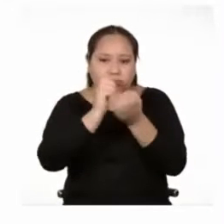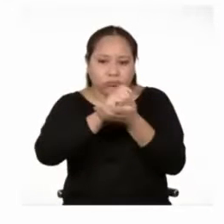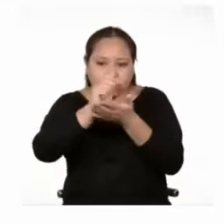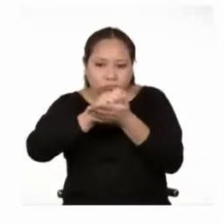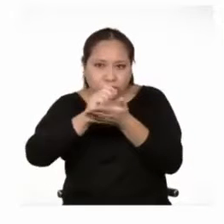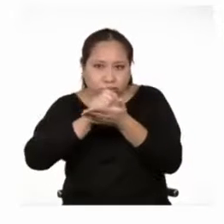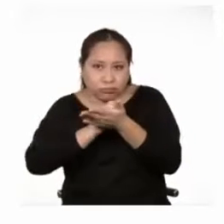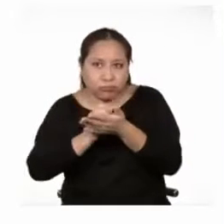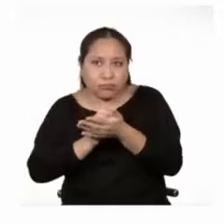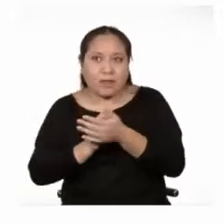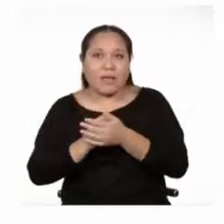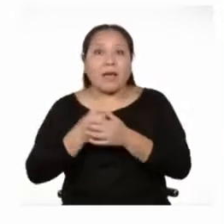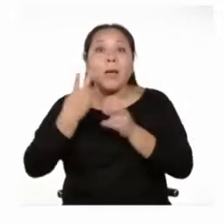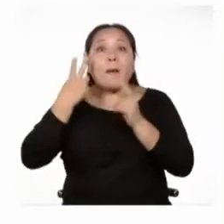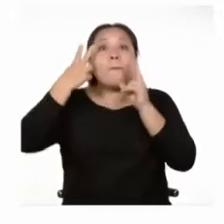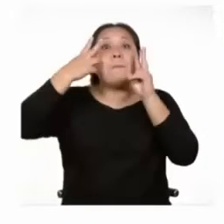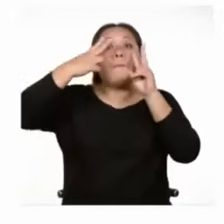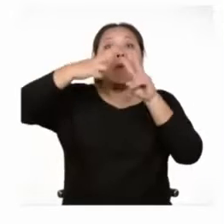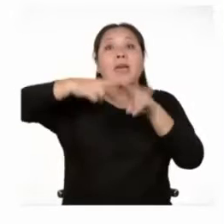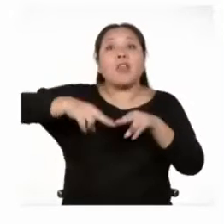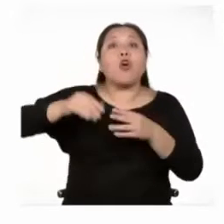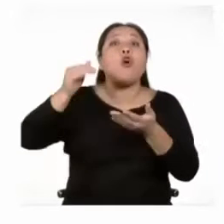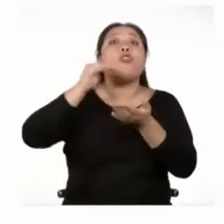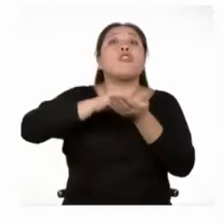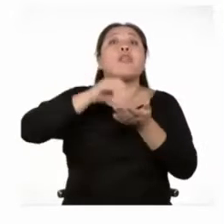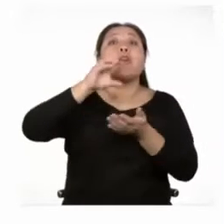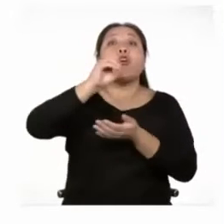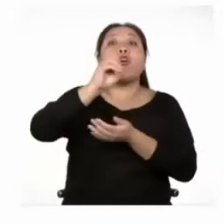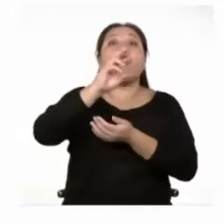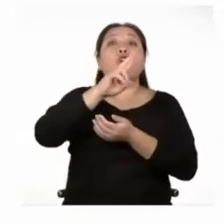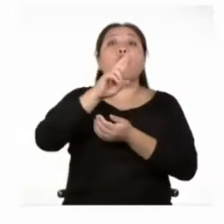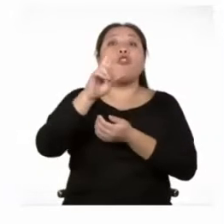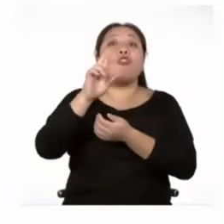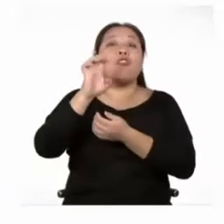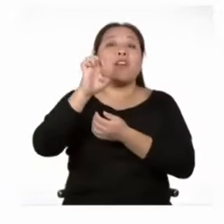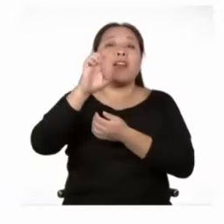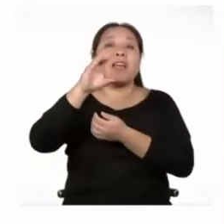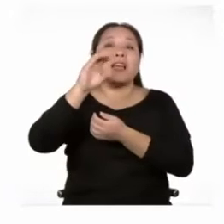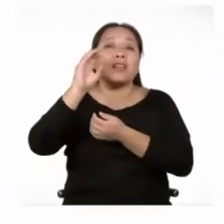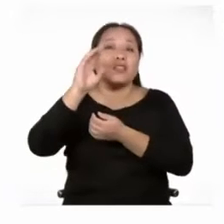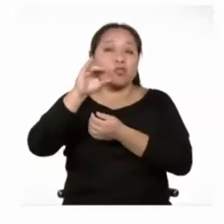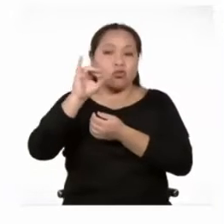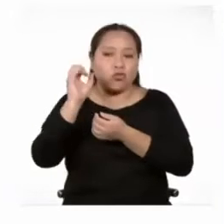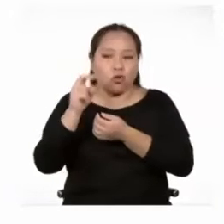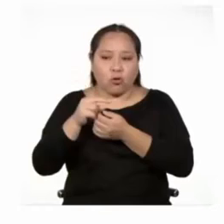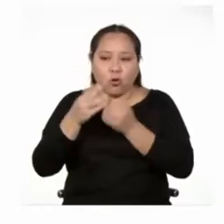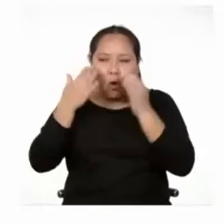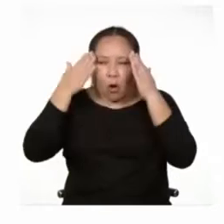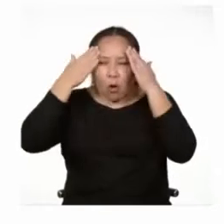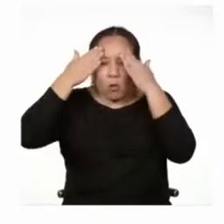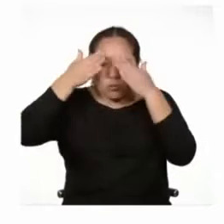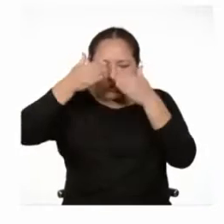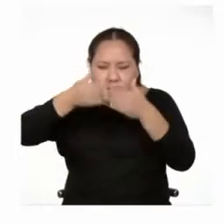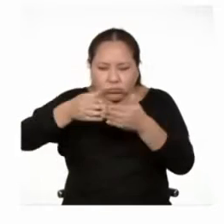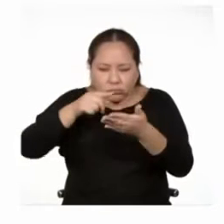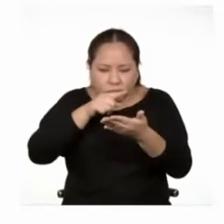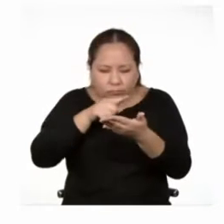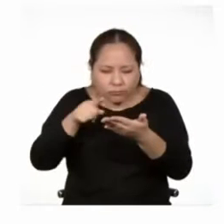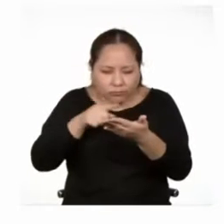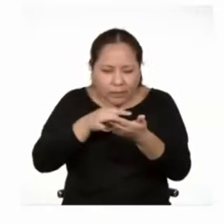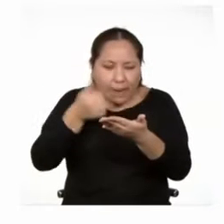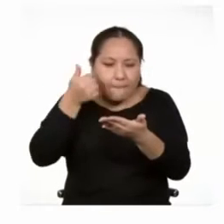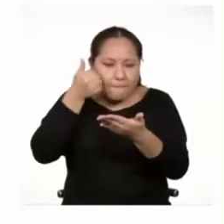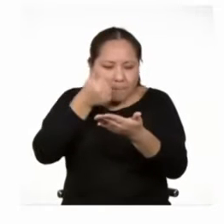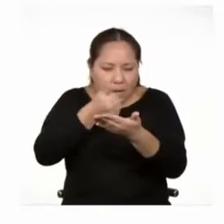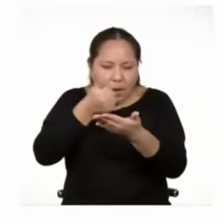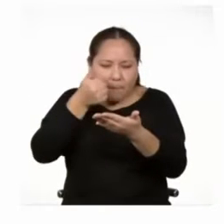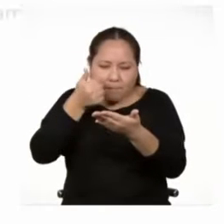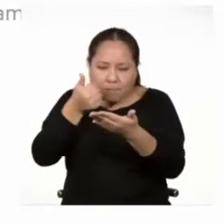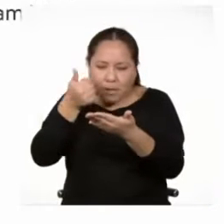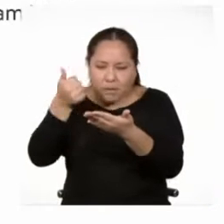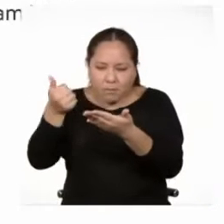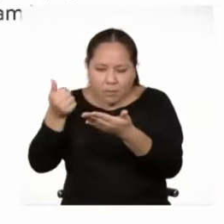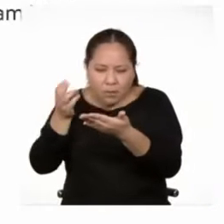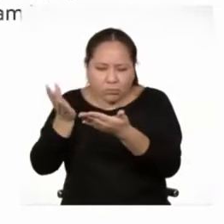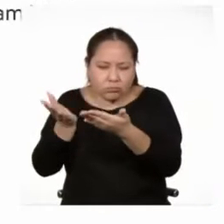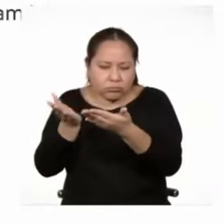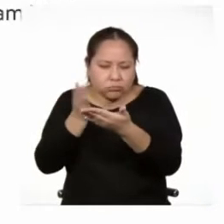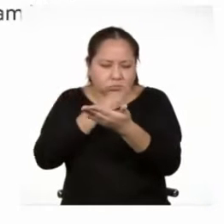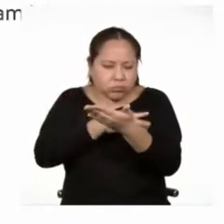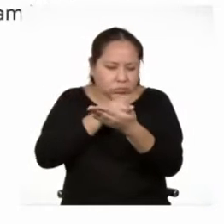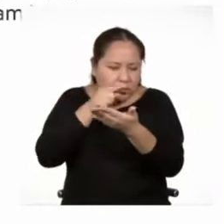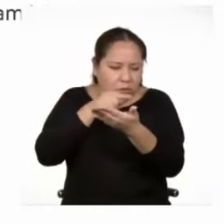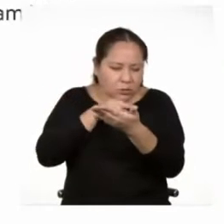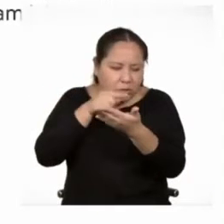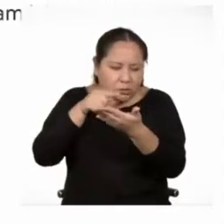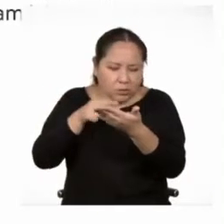que consiste en revisar tu texto muy minuciosamente, con el objetivo de verificar que todo esté bien. Revisarás de